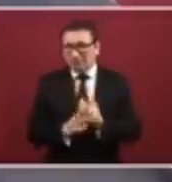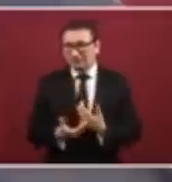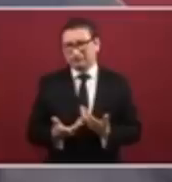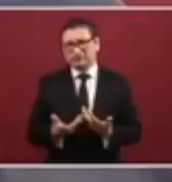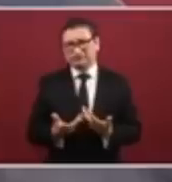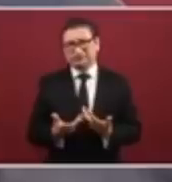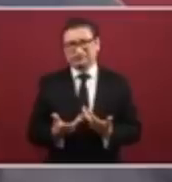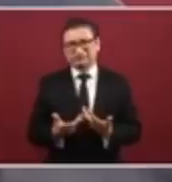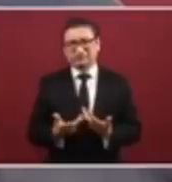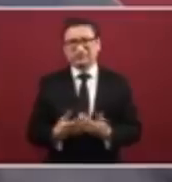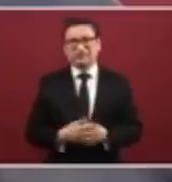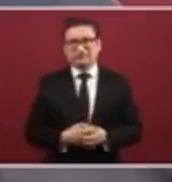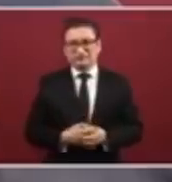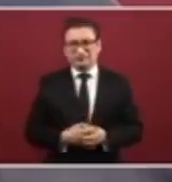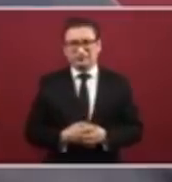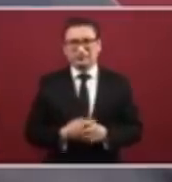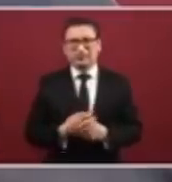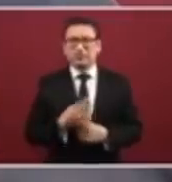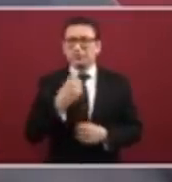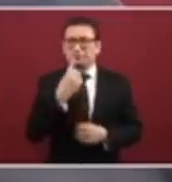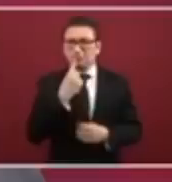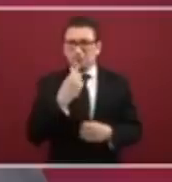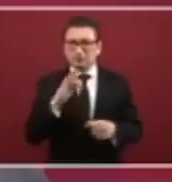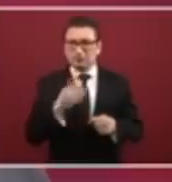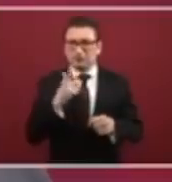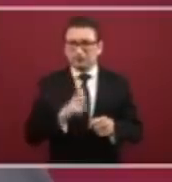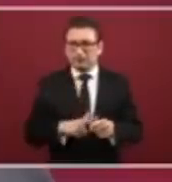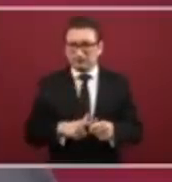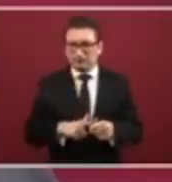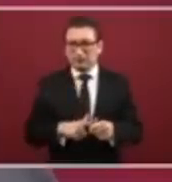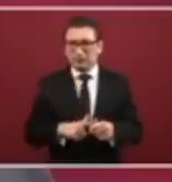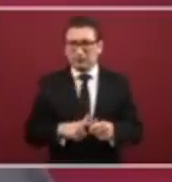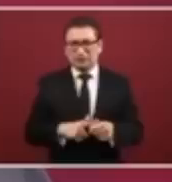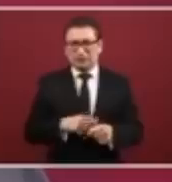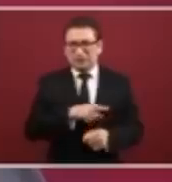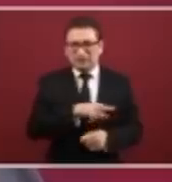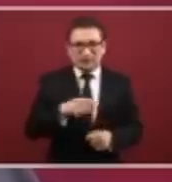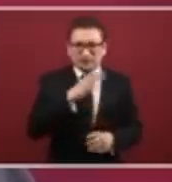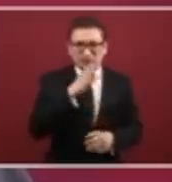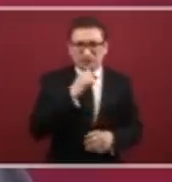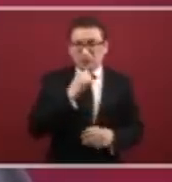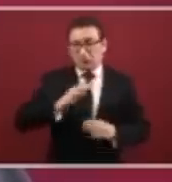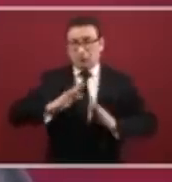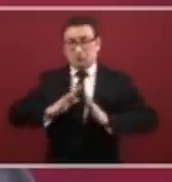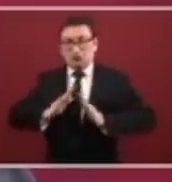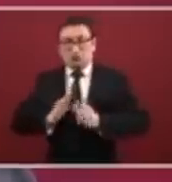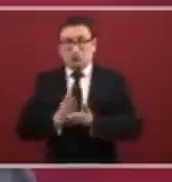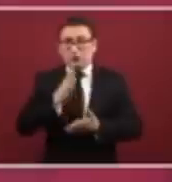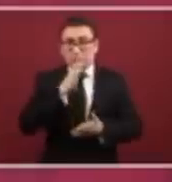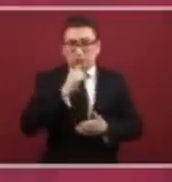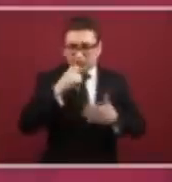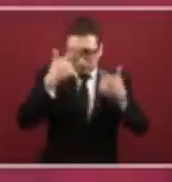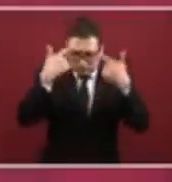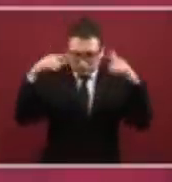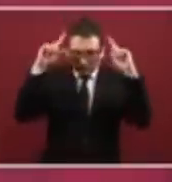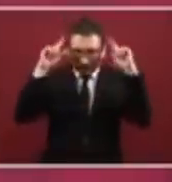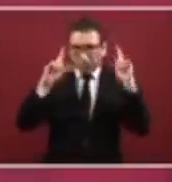Me refiero a la Policía Federal. No podía el Ejército, no podía la Marina